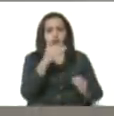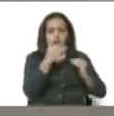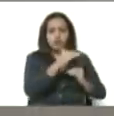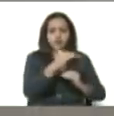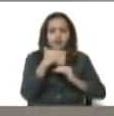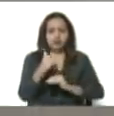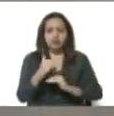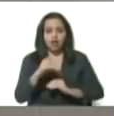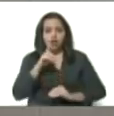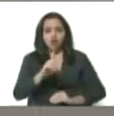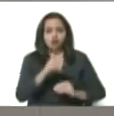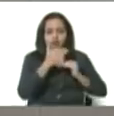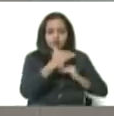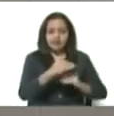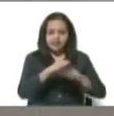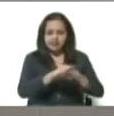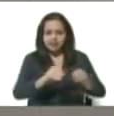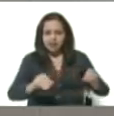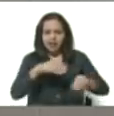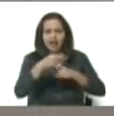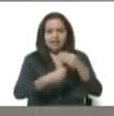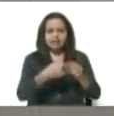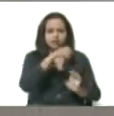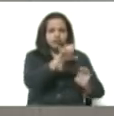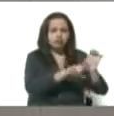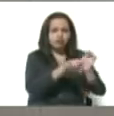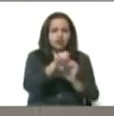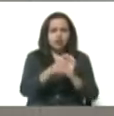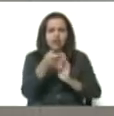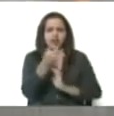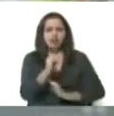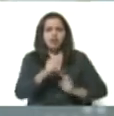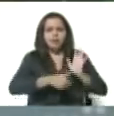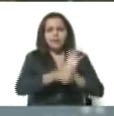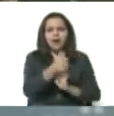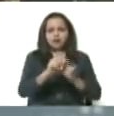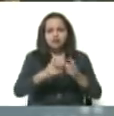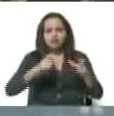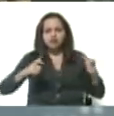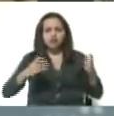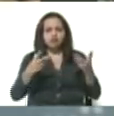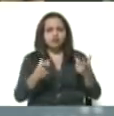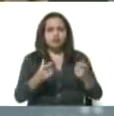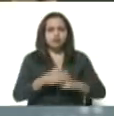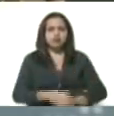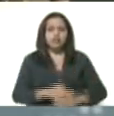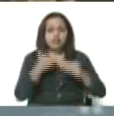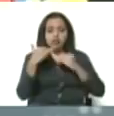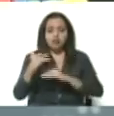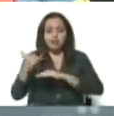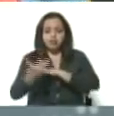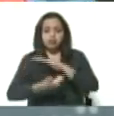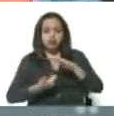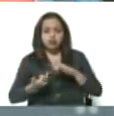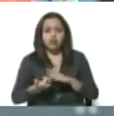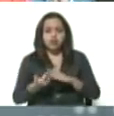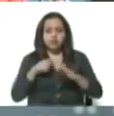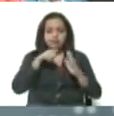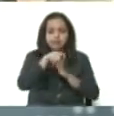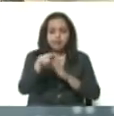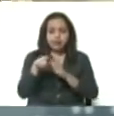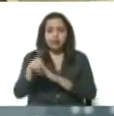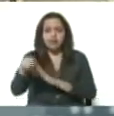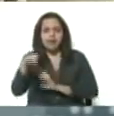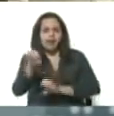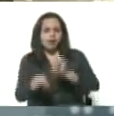en un nivel territorial, haciendo despistaje donde hay casos activos, y en un nivel institucional, haciendo despistaje